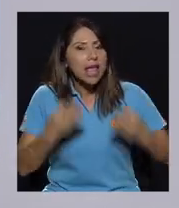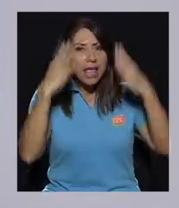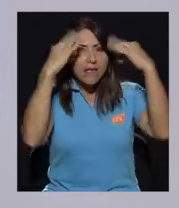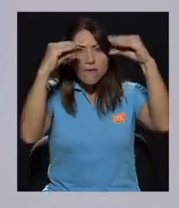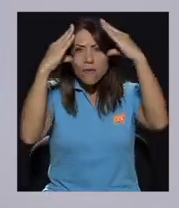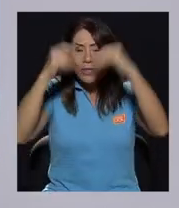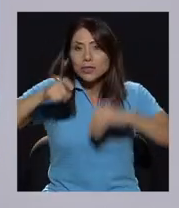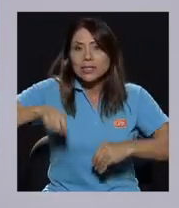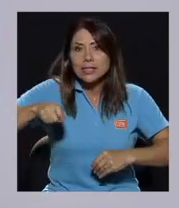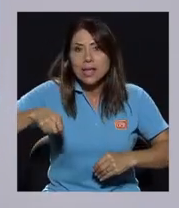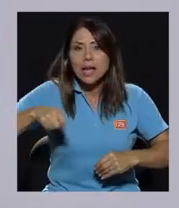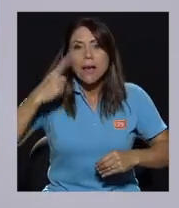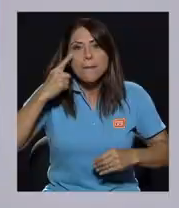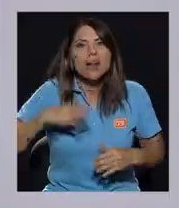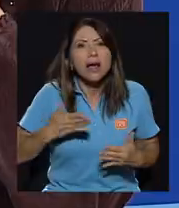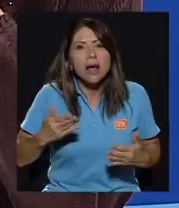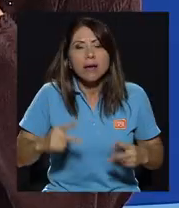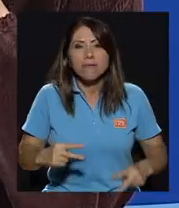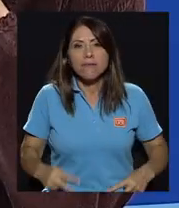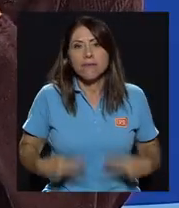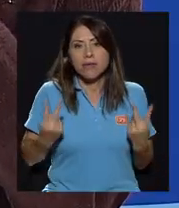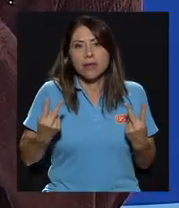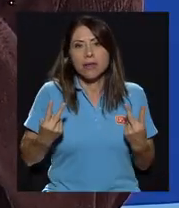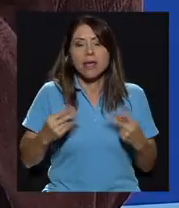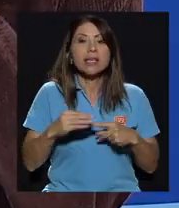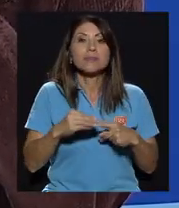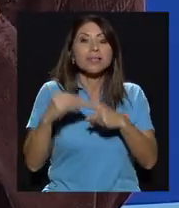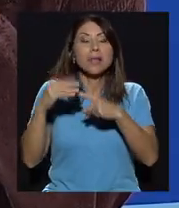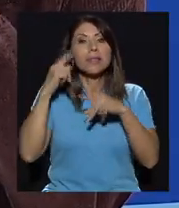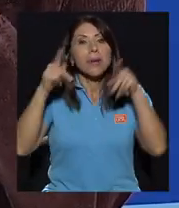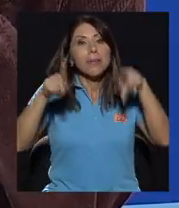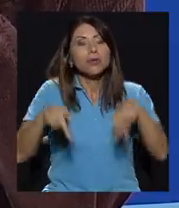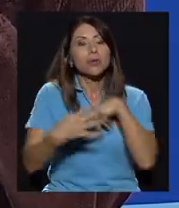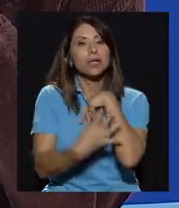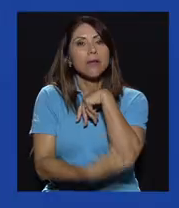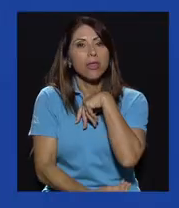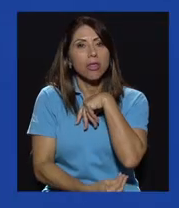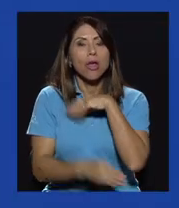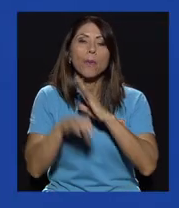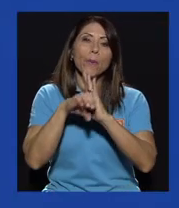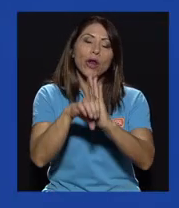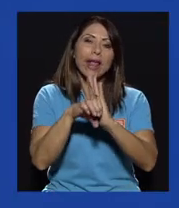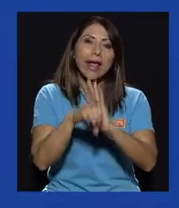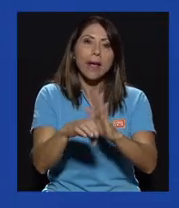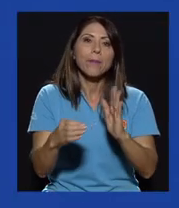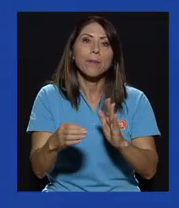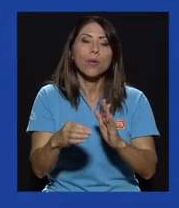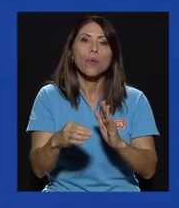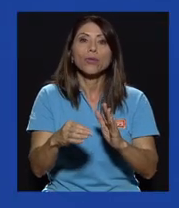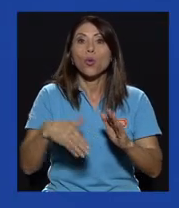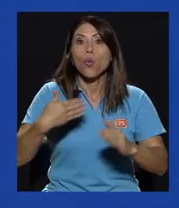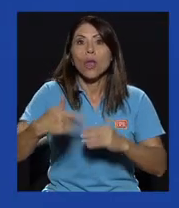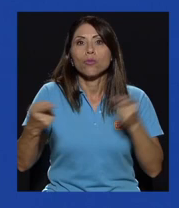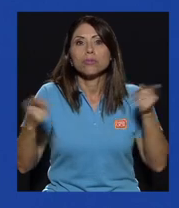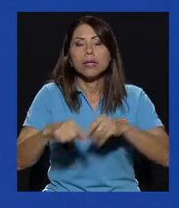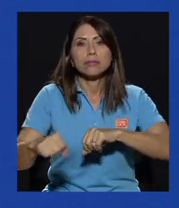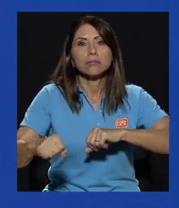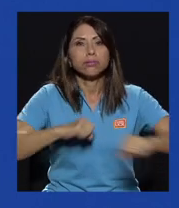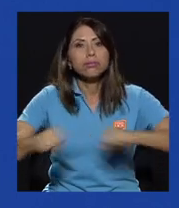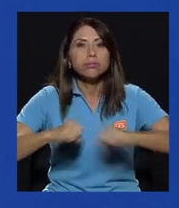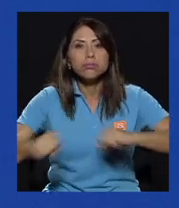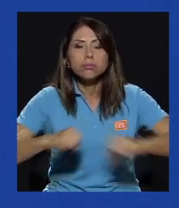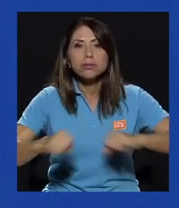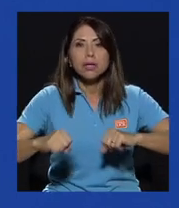información es necesaria para vivir especialmente para las poblaciones de bajos recursos por ejemplo en el caso de terremotos